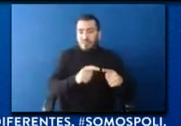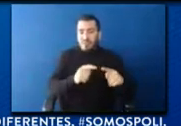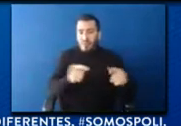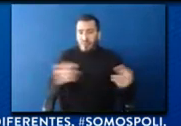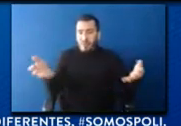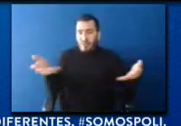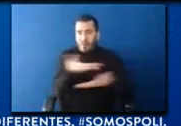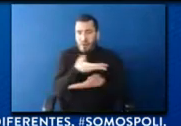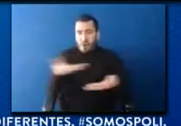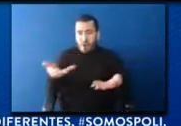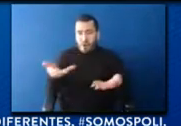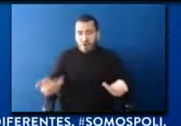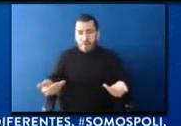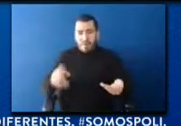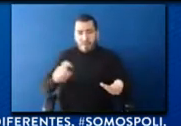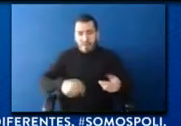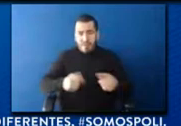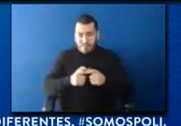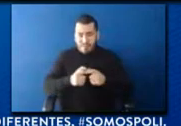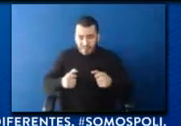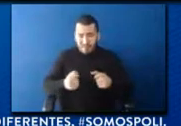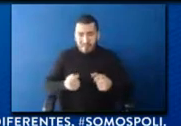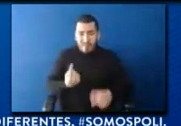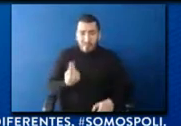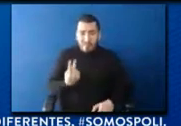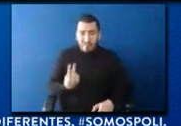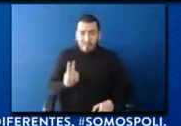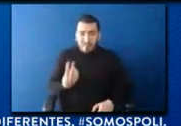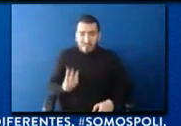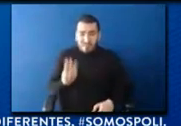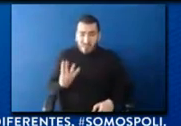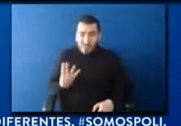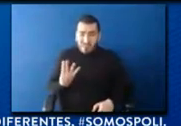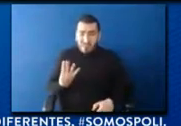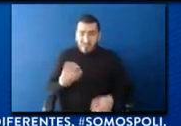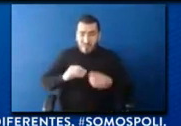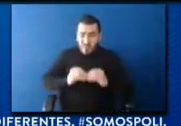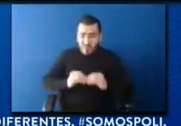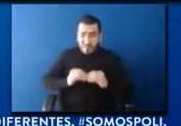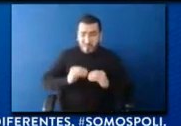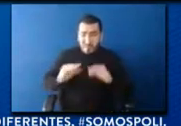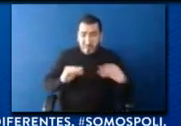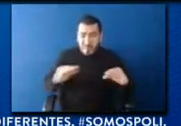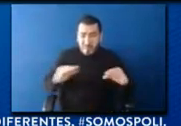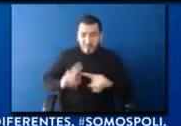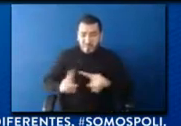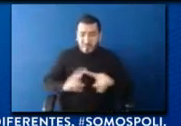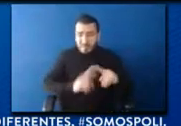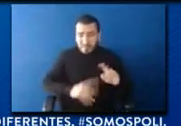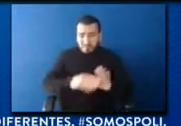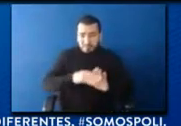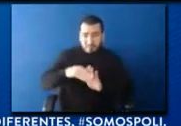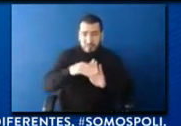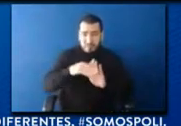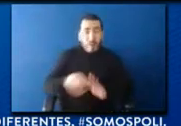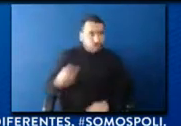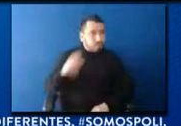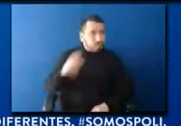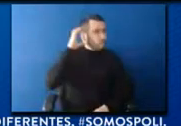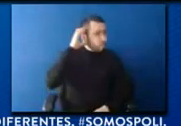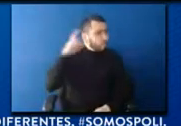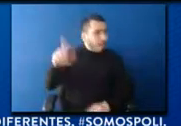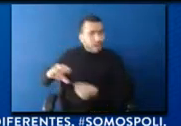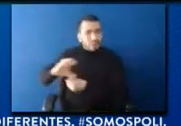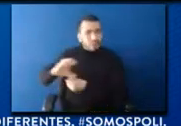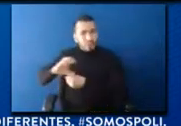tener 3 tarjetas, 4 mecanismos de pago, y entonces surge la estandarización. Sí, pero es que eso solo pasa en Bogotá. Si yo estuve ubicado